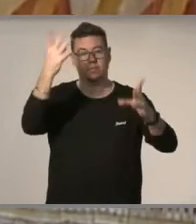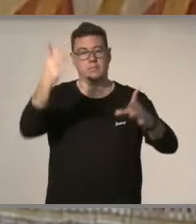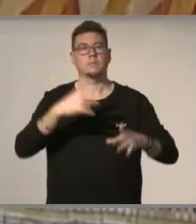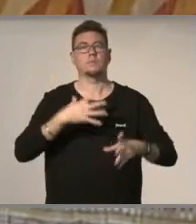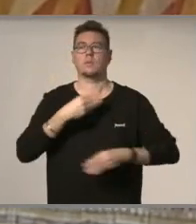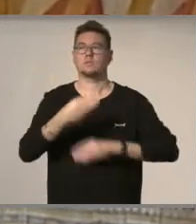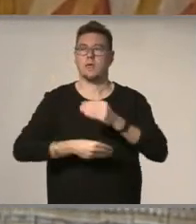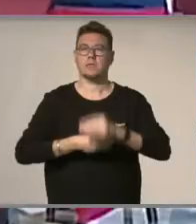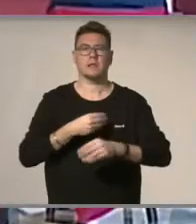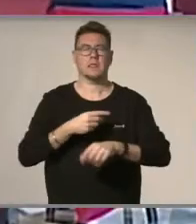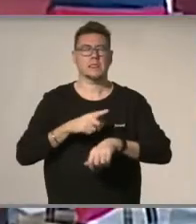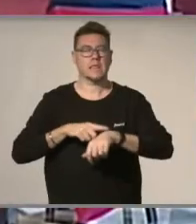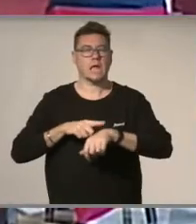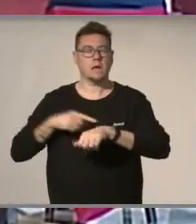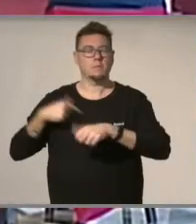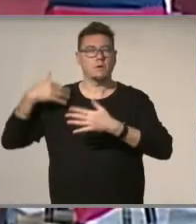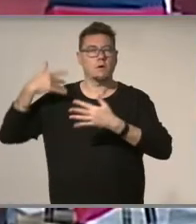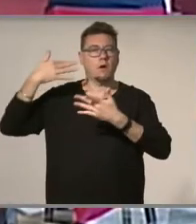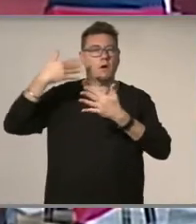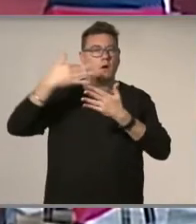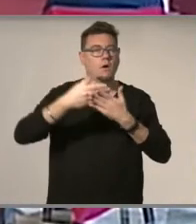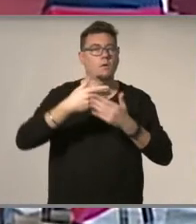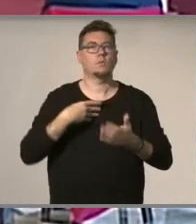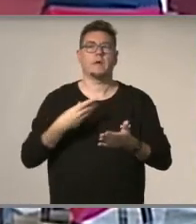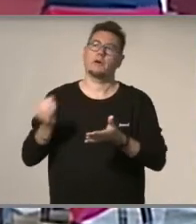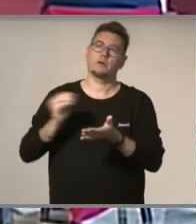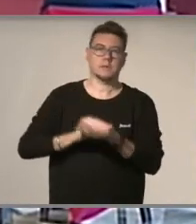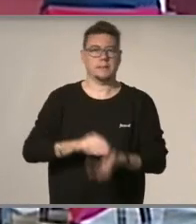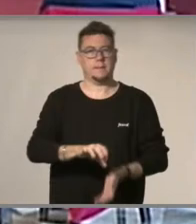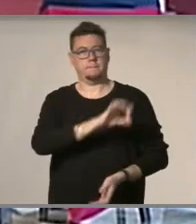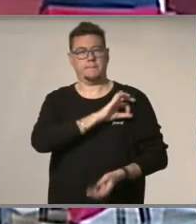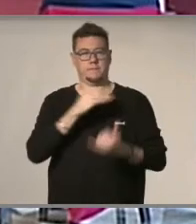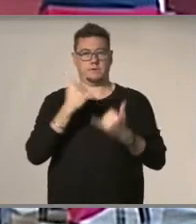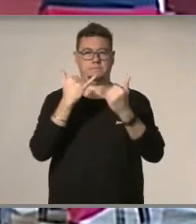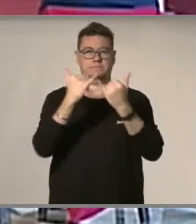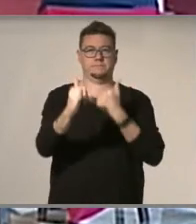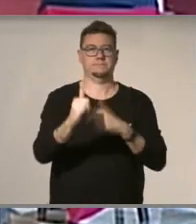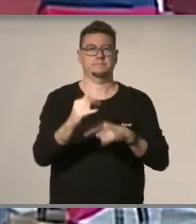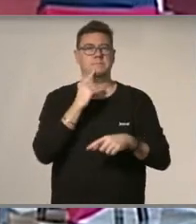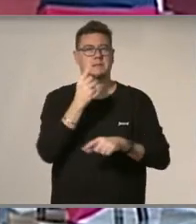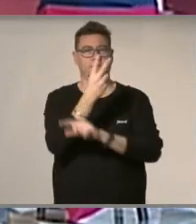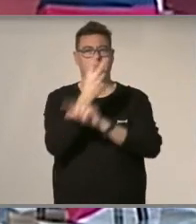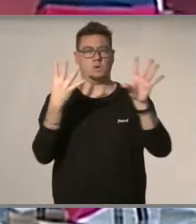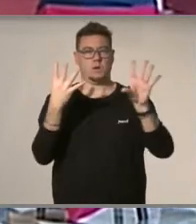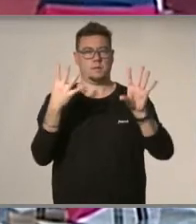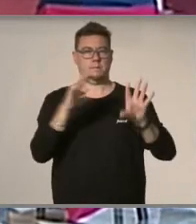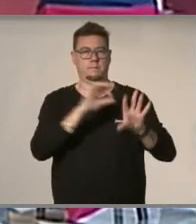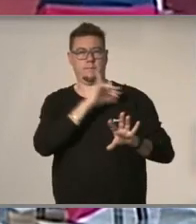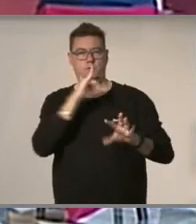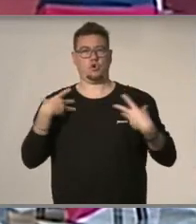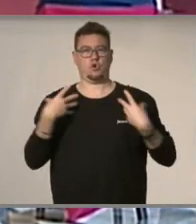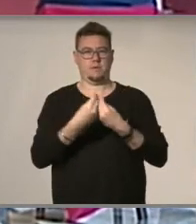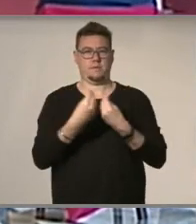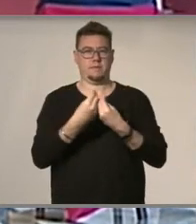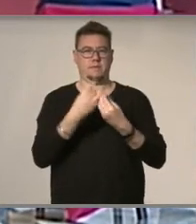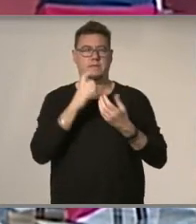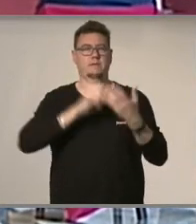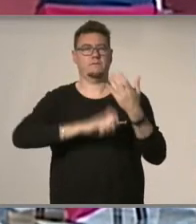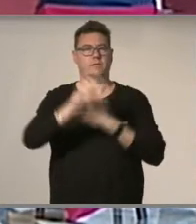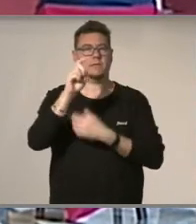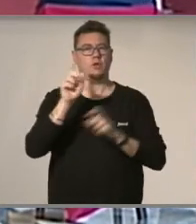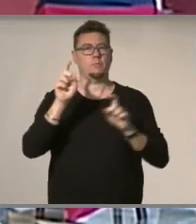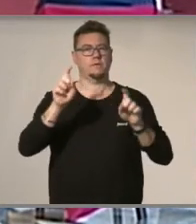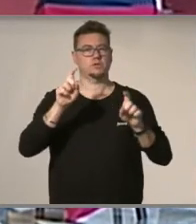celebrando después de tanto tiempo este solemne acto de entrega del 29º Premio de Convivencia de la Fundación